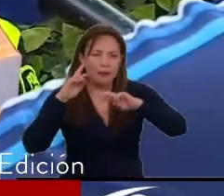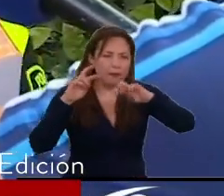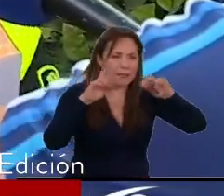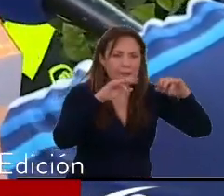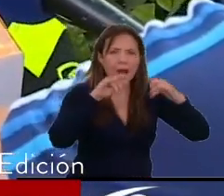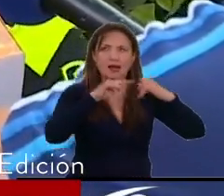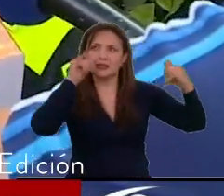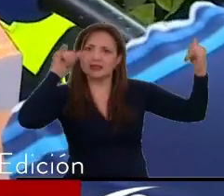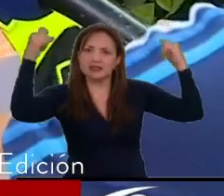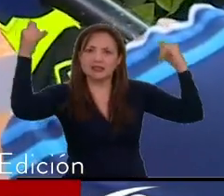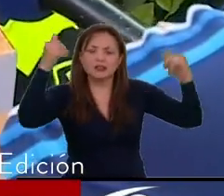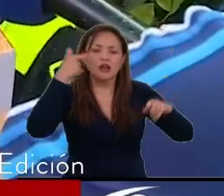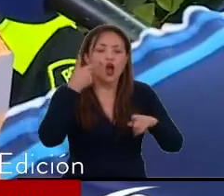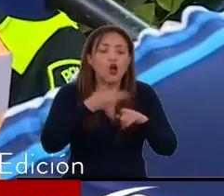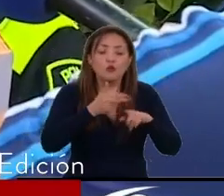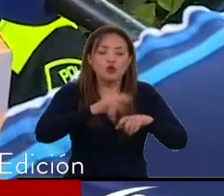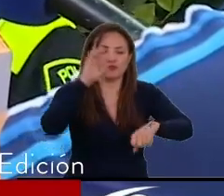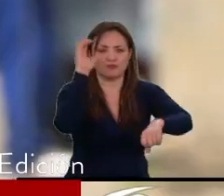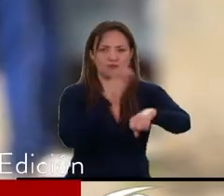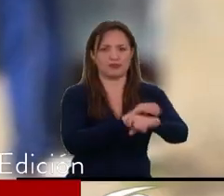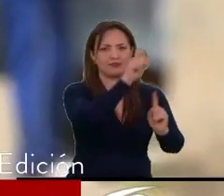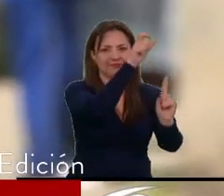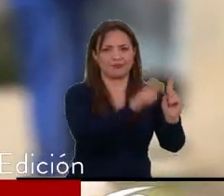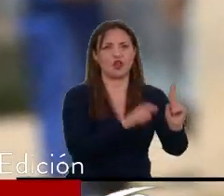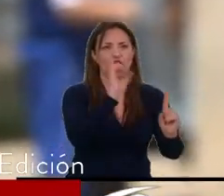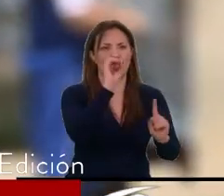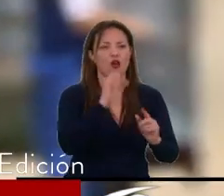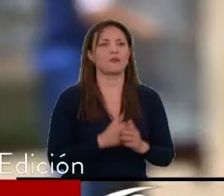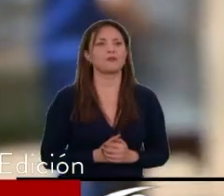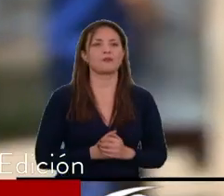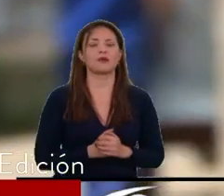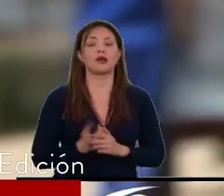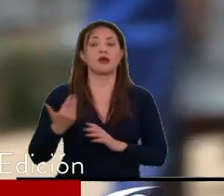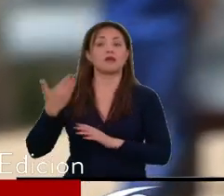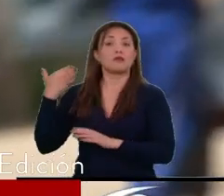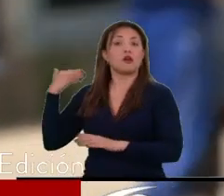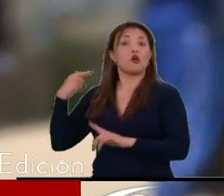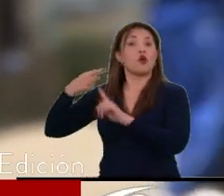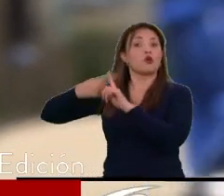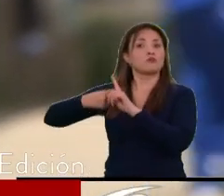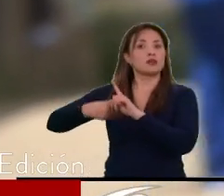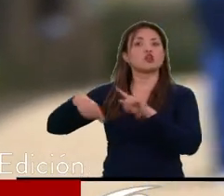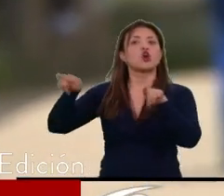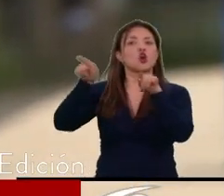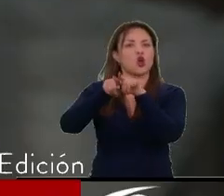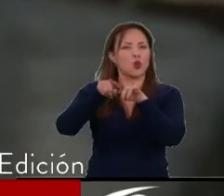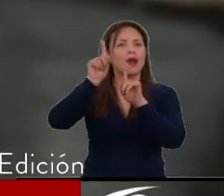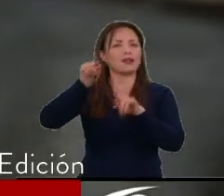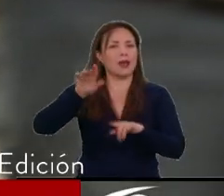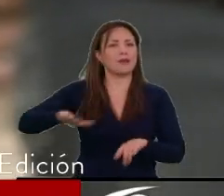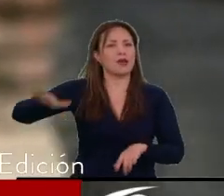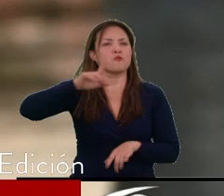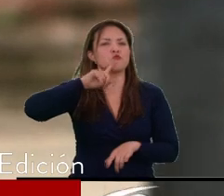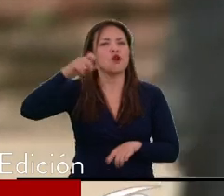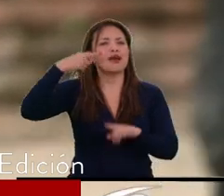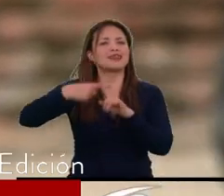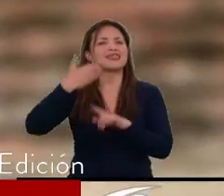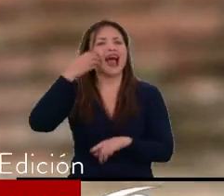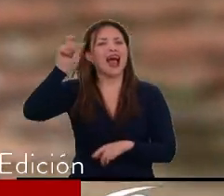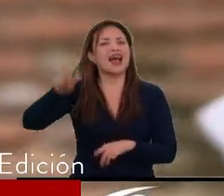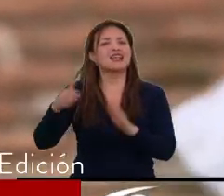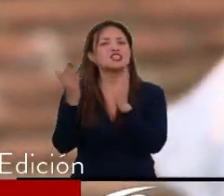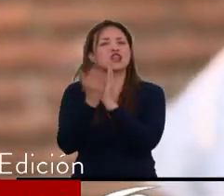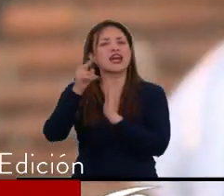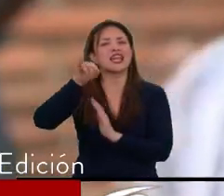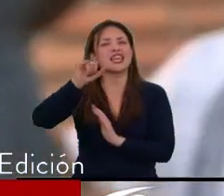dar prontamente con la captura de este individuo, este sujeto. Hace unos meses, Bucaramanga despedía a la estudiante Nicole Valentina Rodríguez, quien